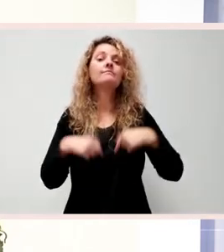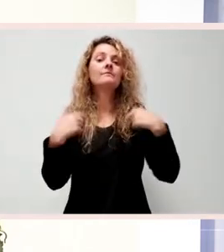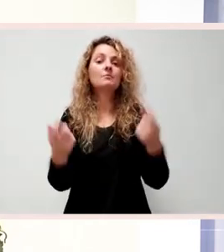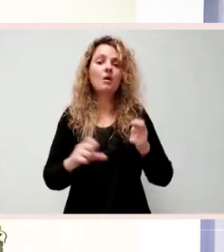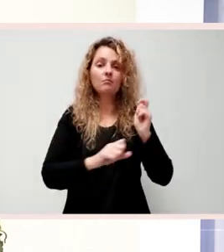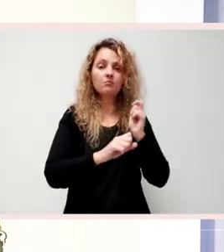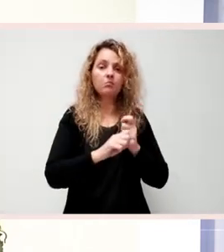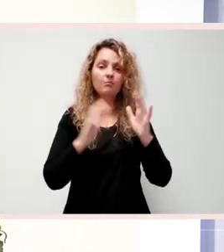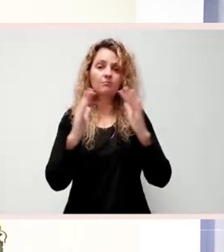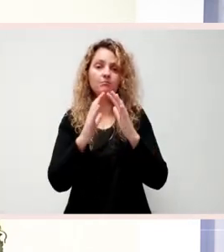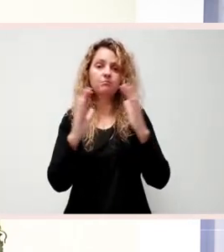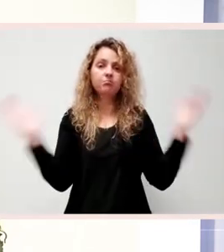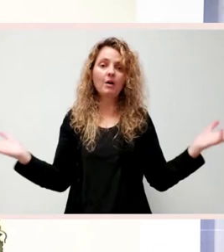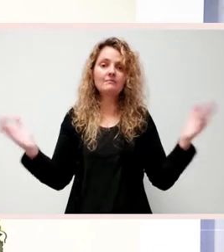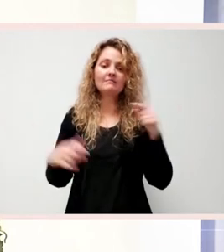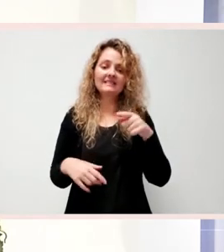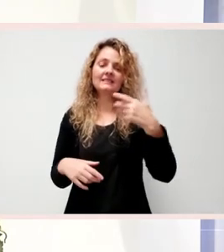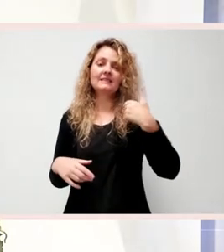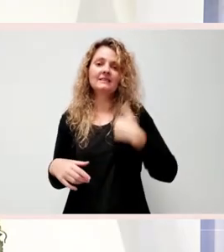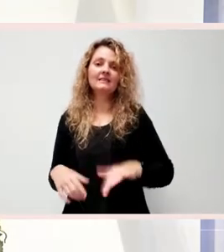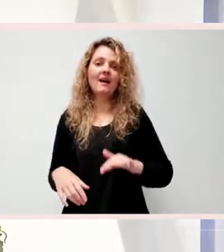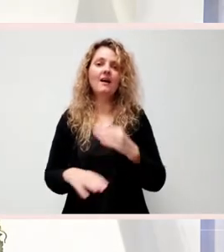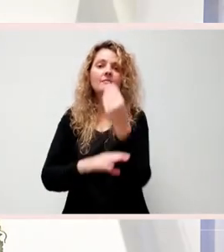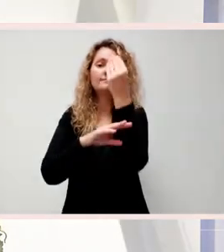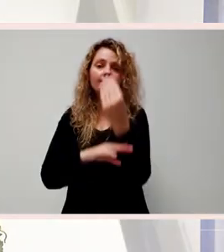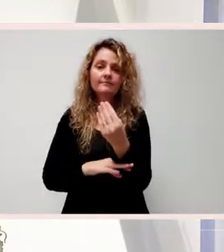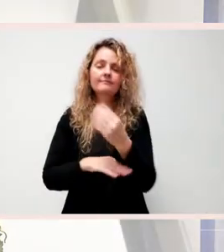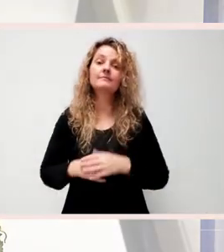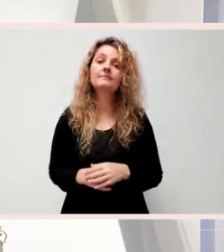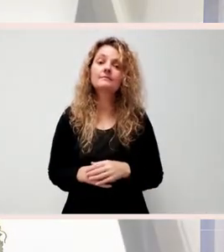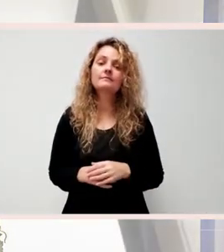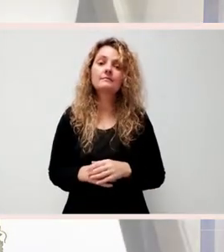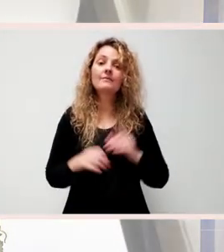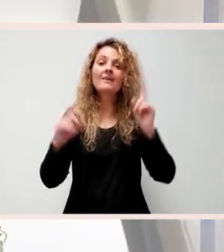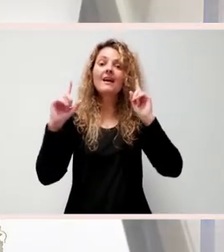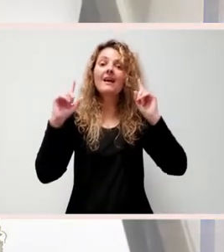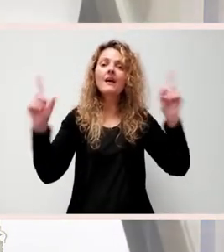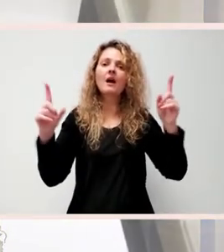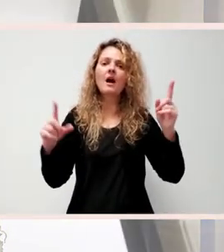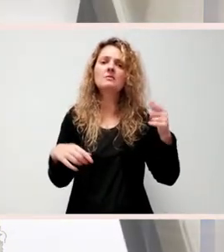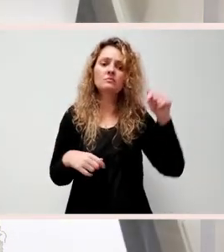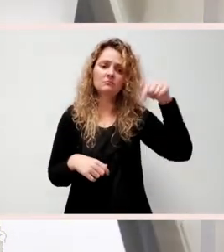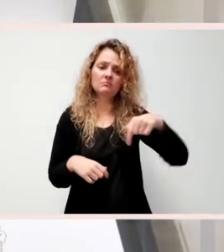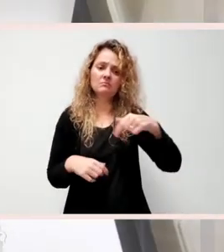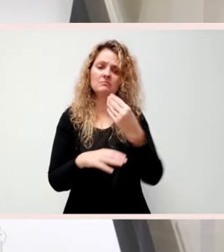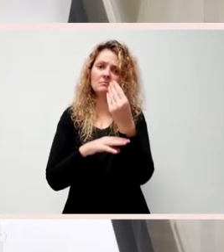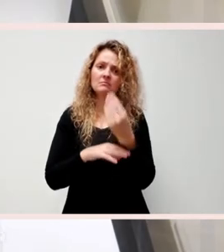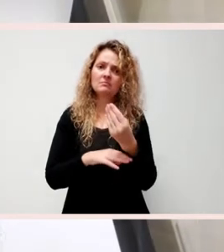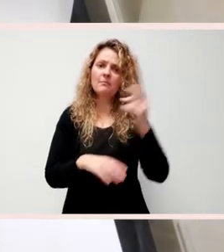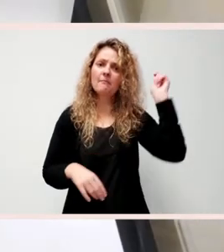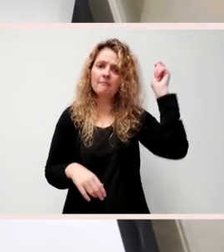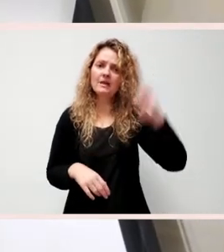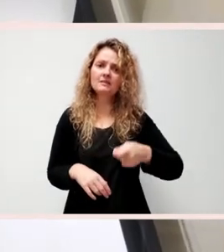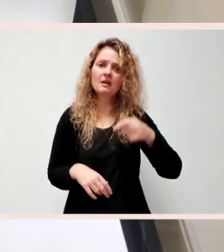pericia do broncista, temos que ver ou temos que fixarnos nos elementos soldados que se lle engadiron, que son eses elementos decorativos da parte central que os acabo de